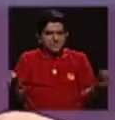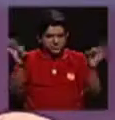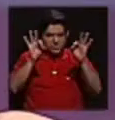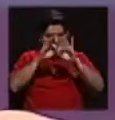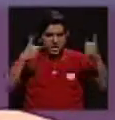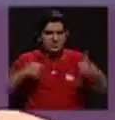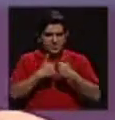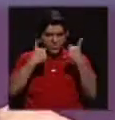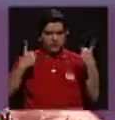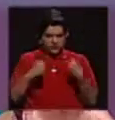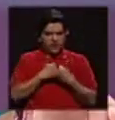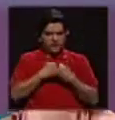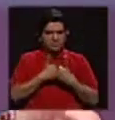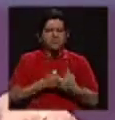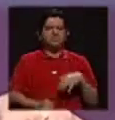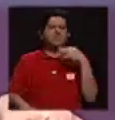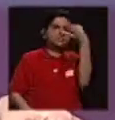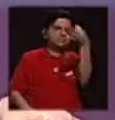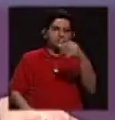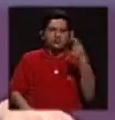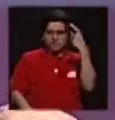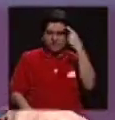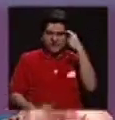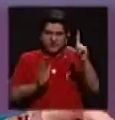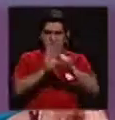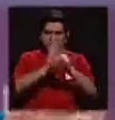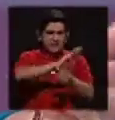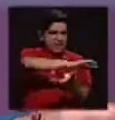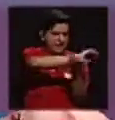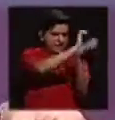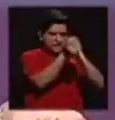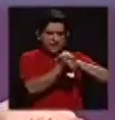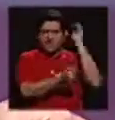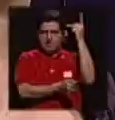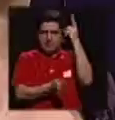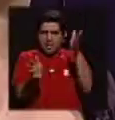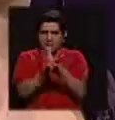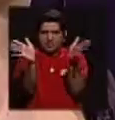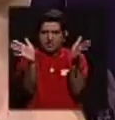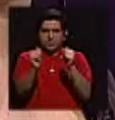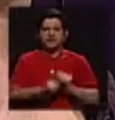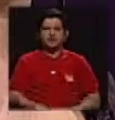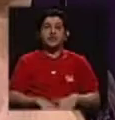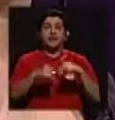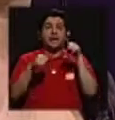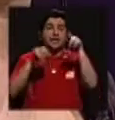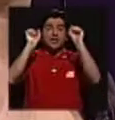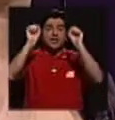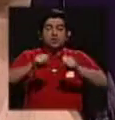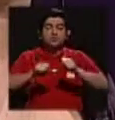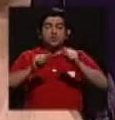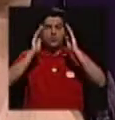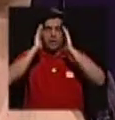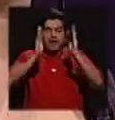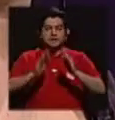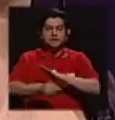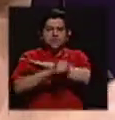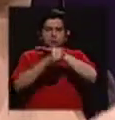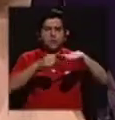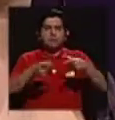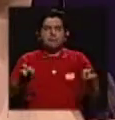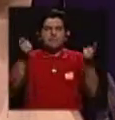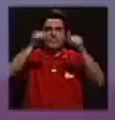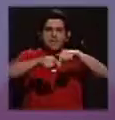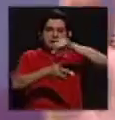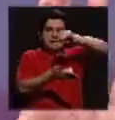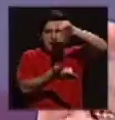retos y desafíos para ver si realmente de la ley se pasa a una política pública que aborde de forma integral el fenómeno y que ponga